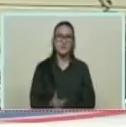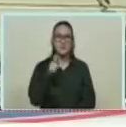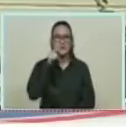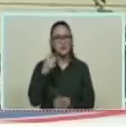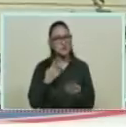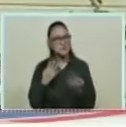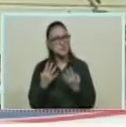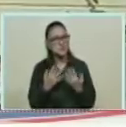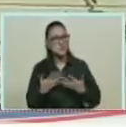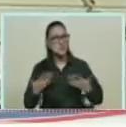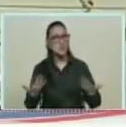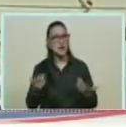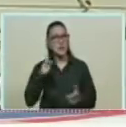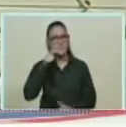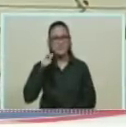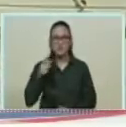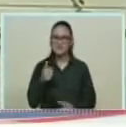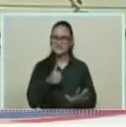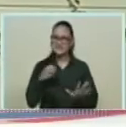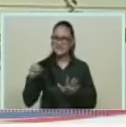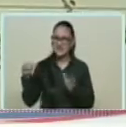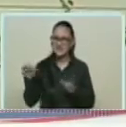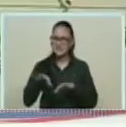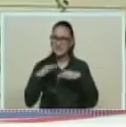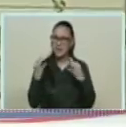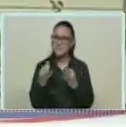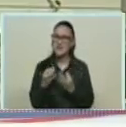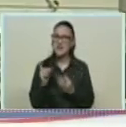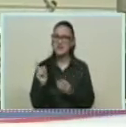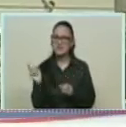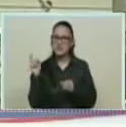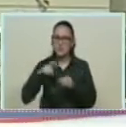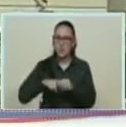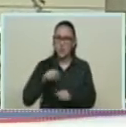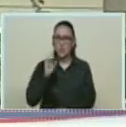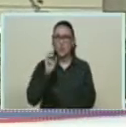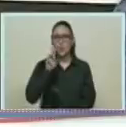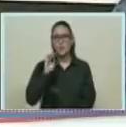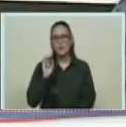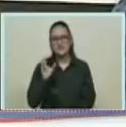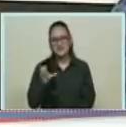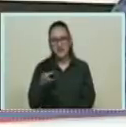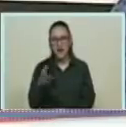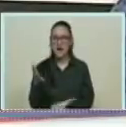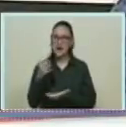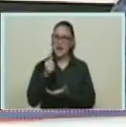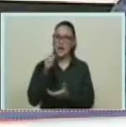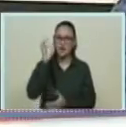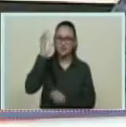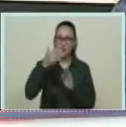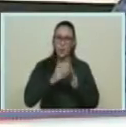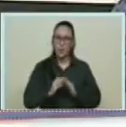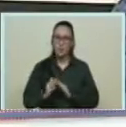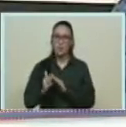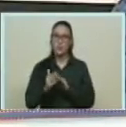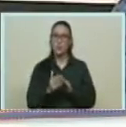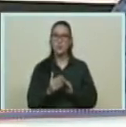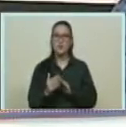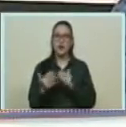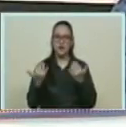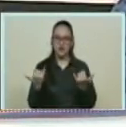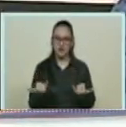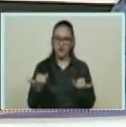convivencia, de la necesidad de que estas 600 familias se integren a la VCH, al CLP, al CLAP, a los consejos comunales que ya hacen